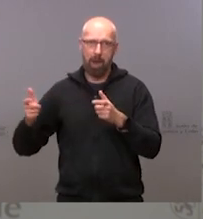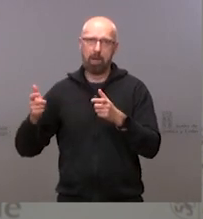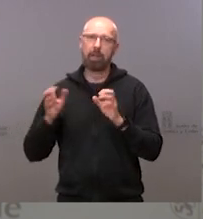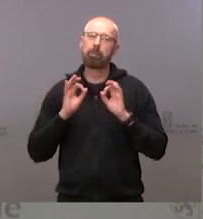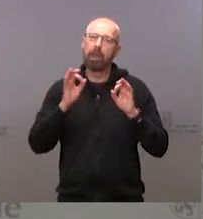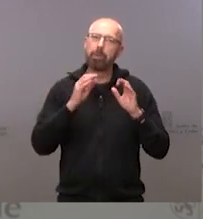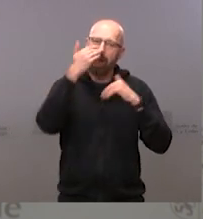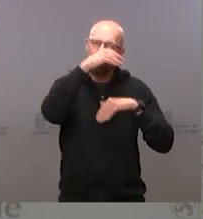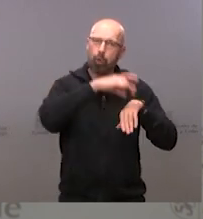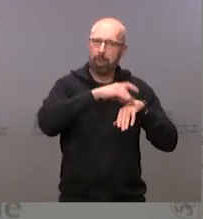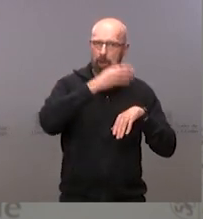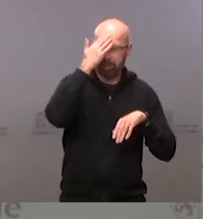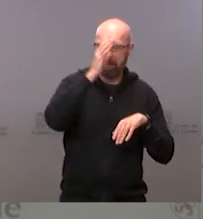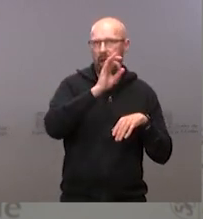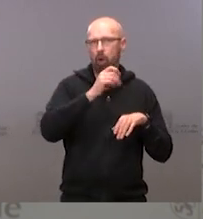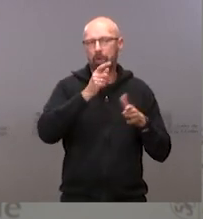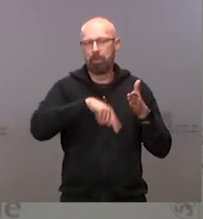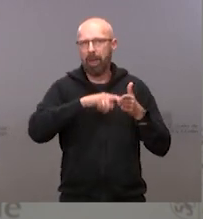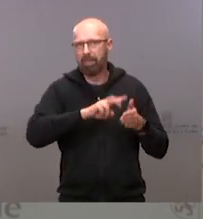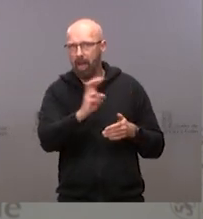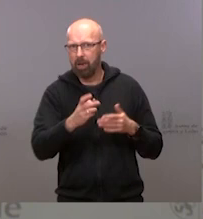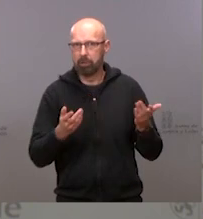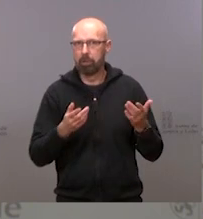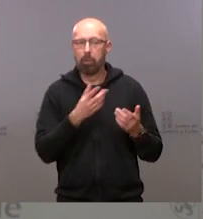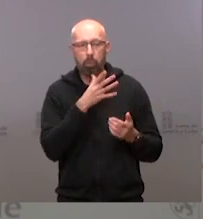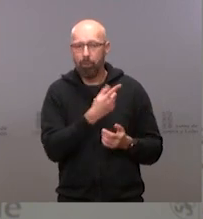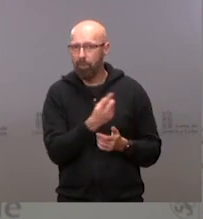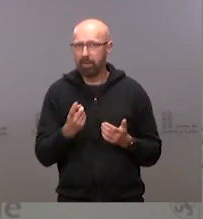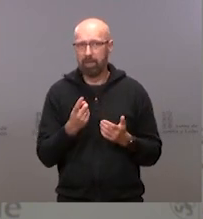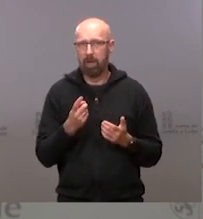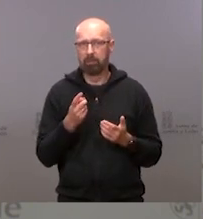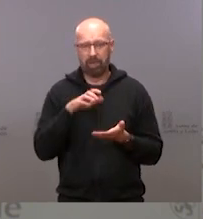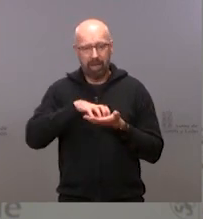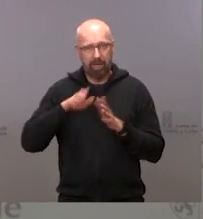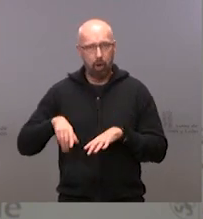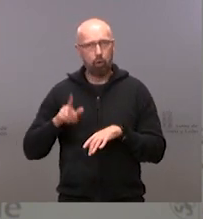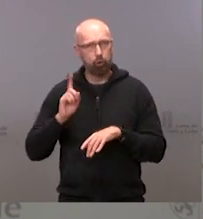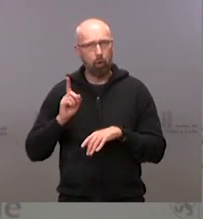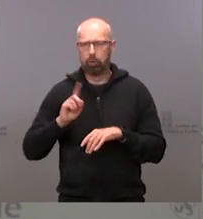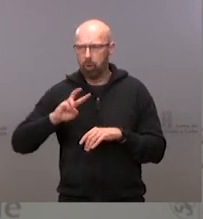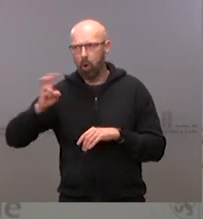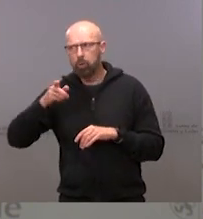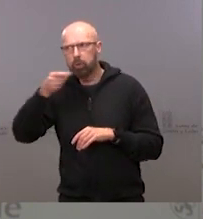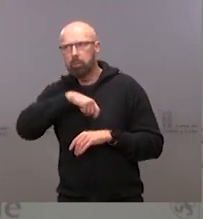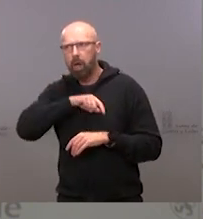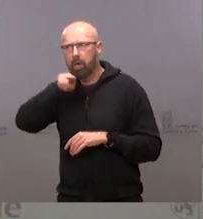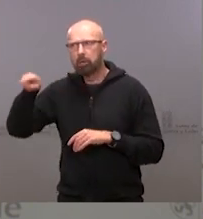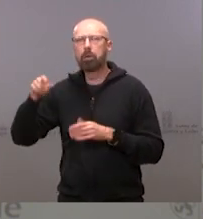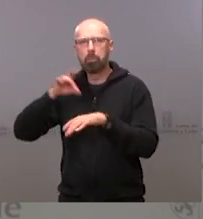que hacen falta que en estos momentos no sólo en castilla y león sino en toda españa somos deficitarios